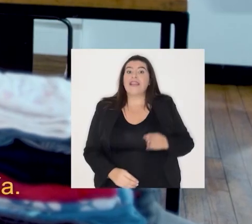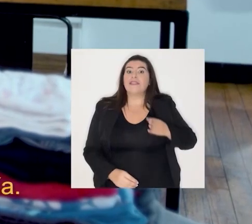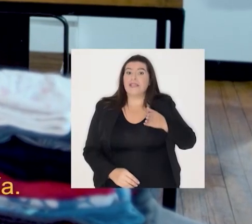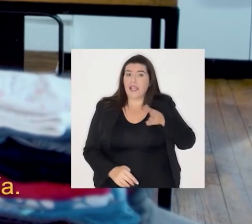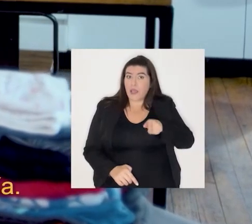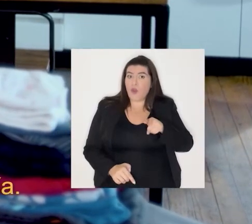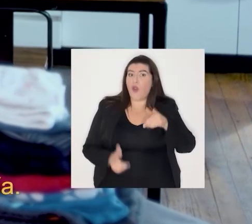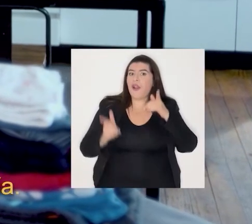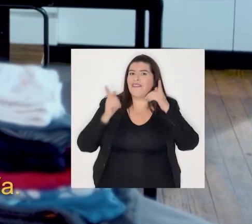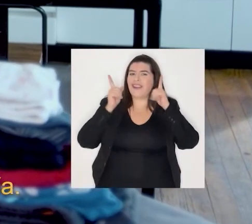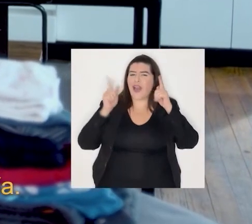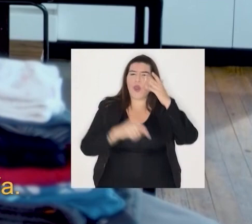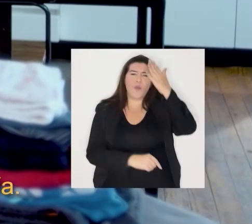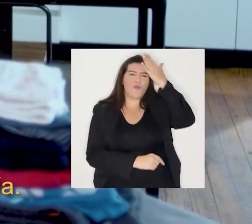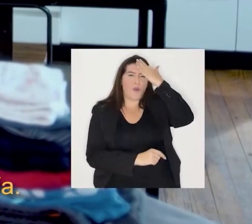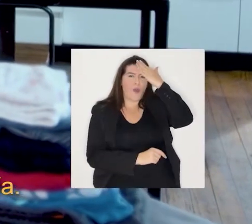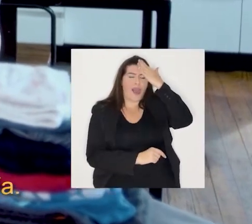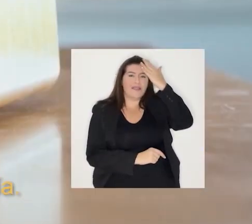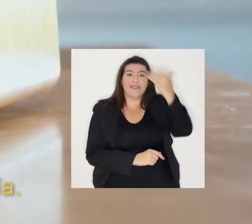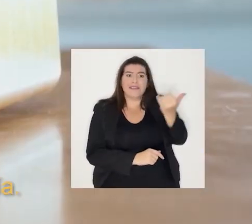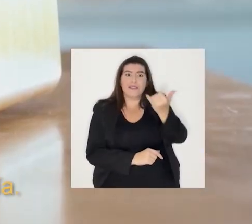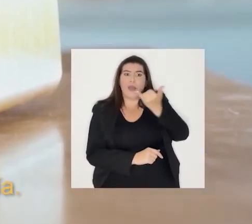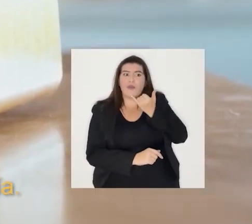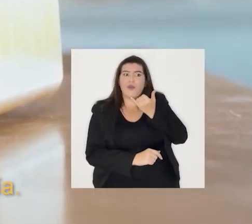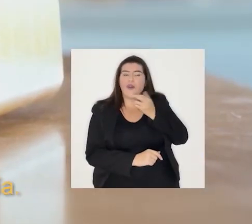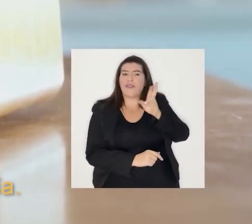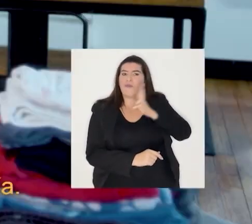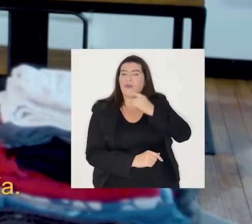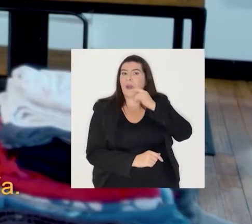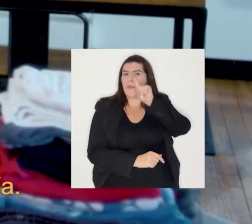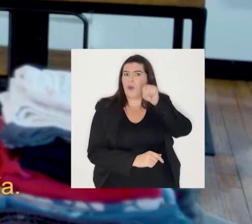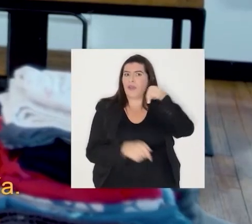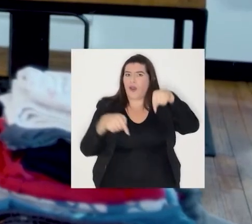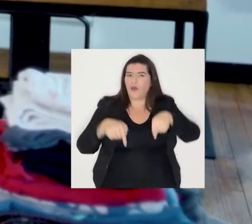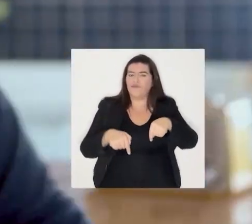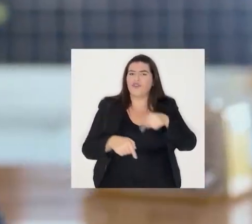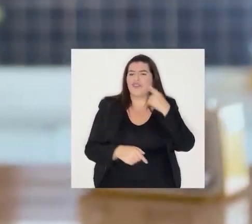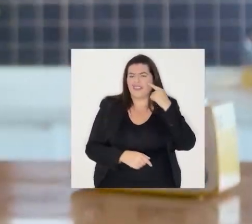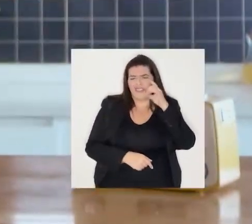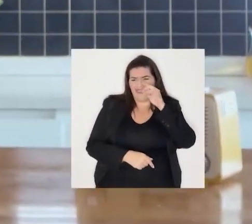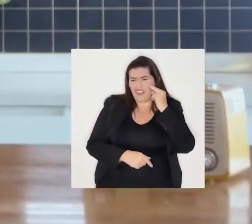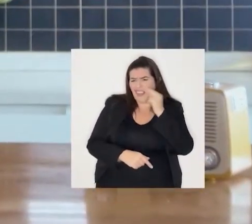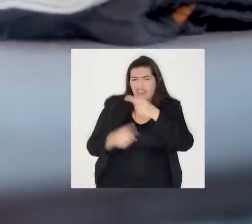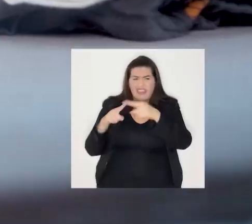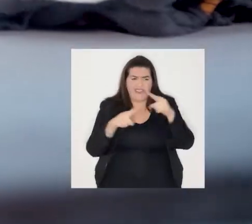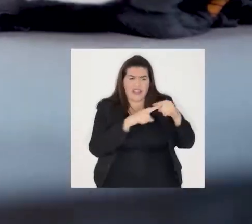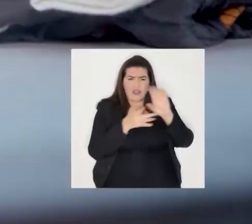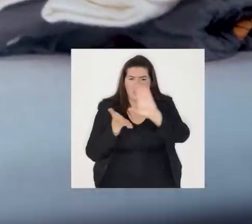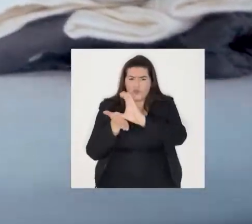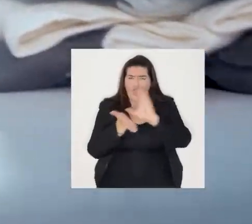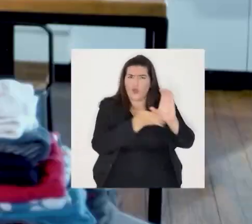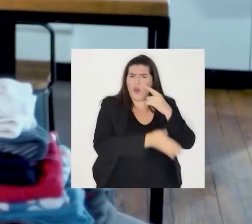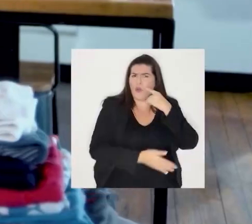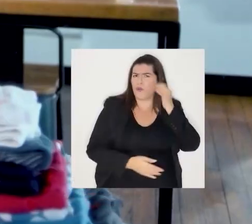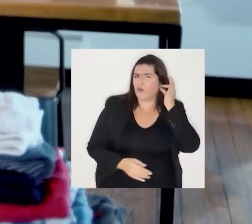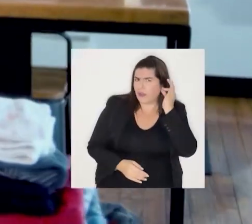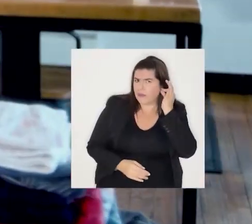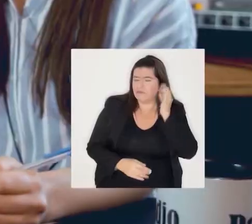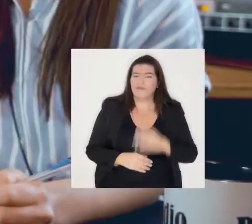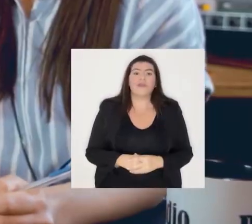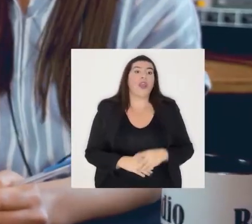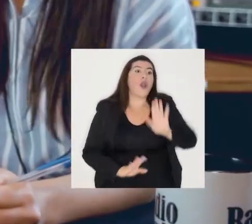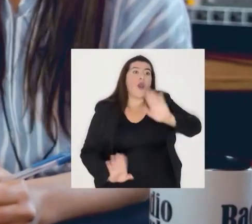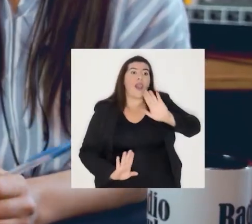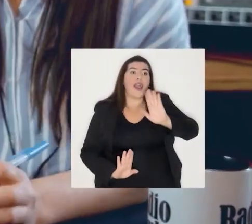seguimos en Radio Popular llámanos respondiendo la pregunta del día ustedes ven la diferencia de sueldo entre hombres y mujeres